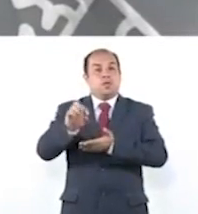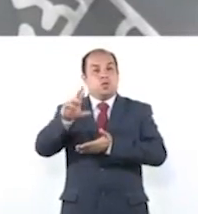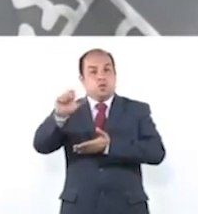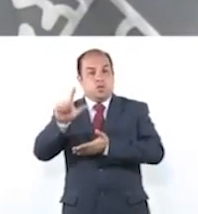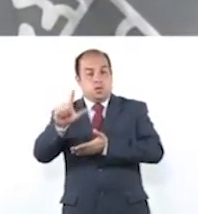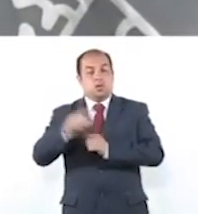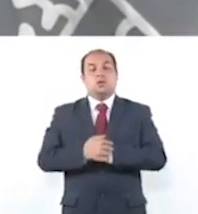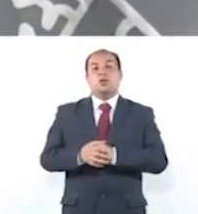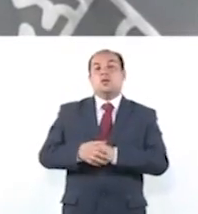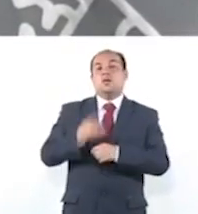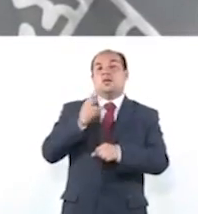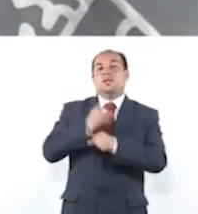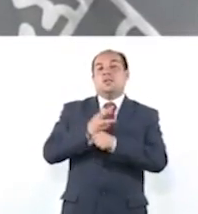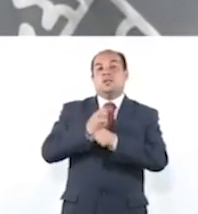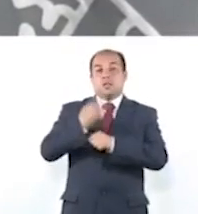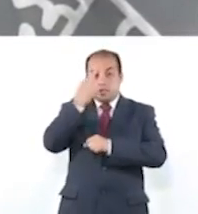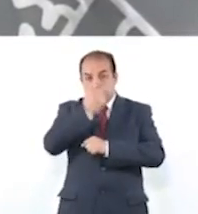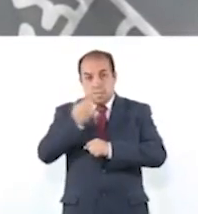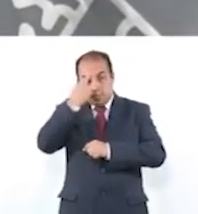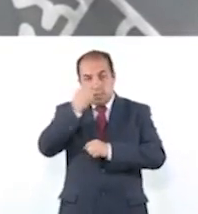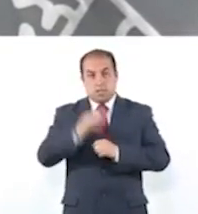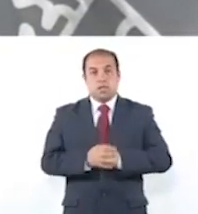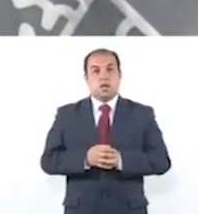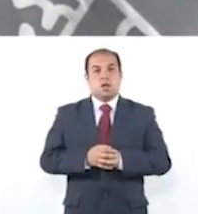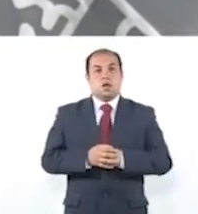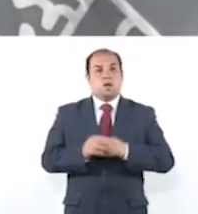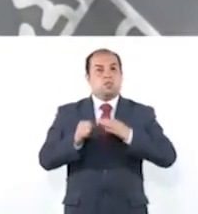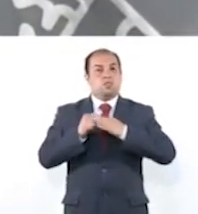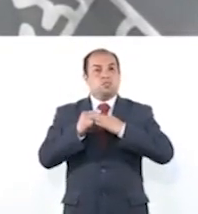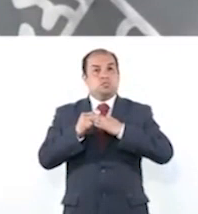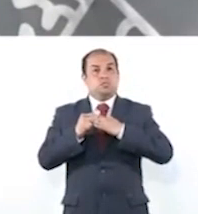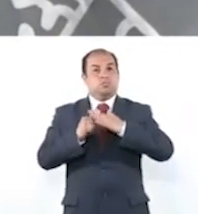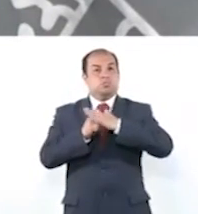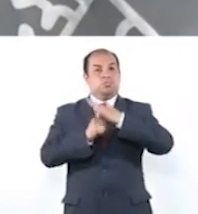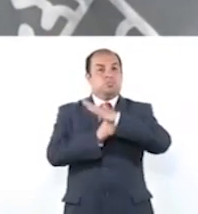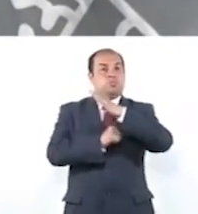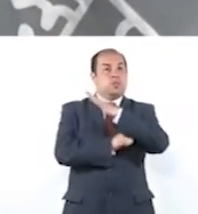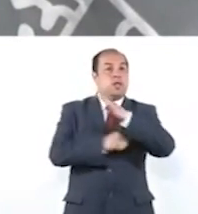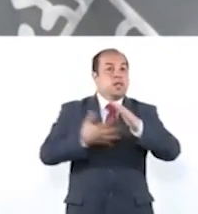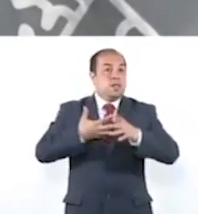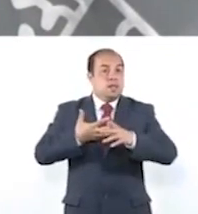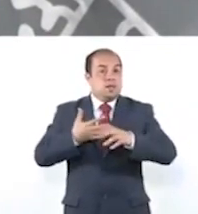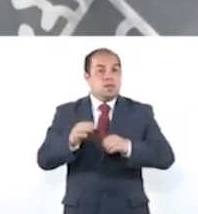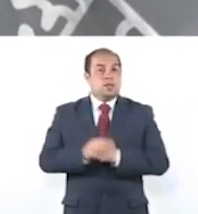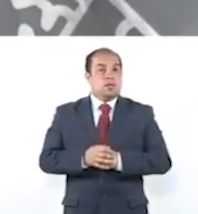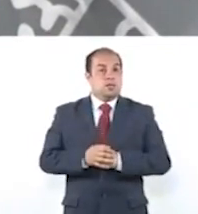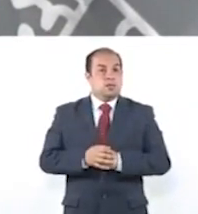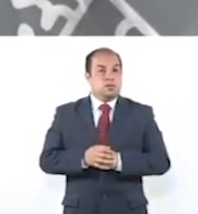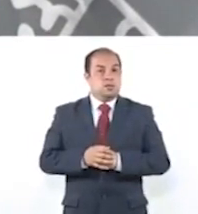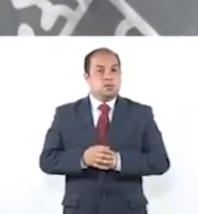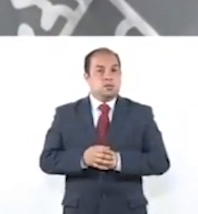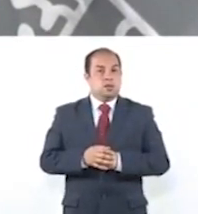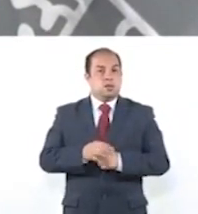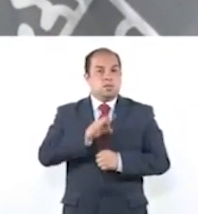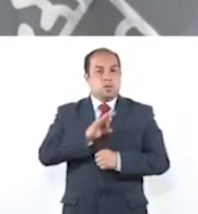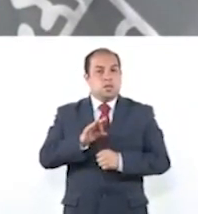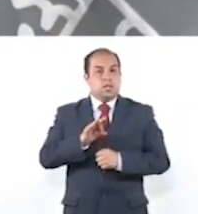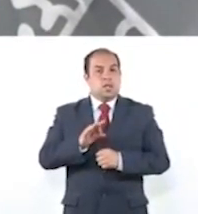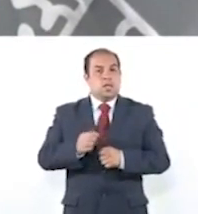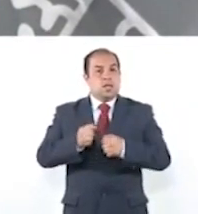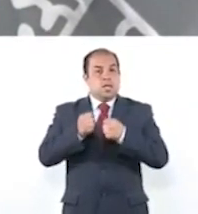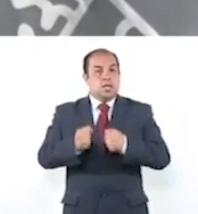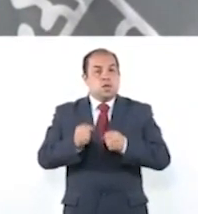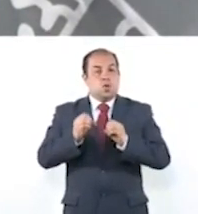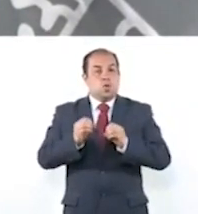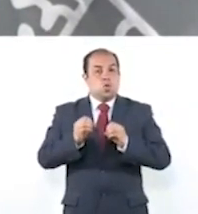Se revisarán, tercero, se revisarán los pilares existentes identificando aquellos que pueden conservar y sostener una